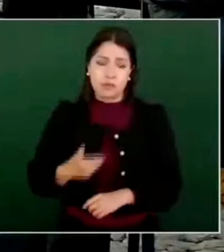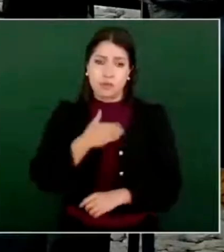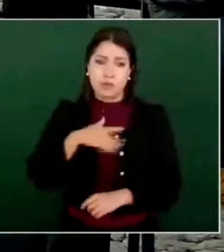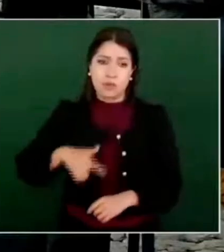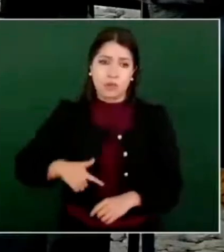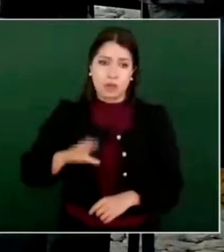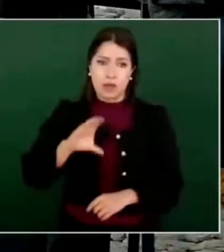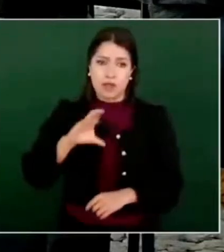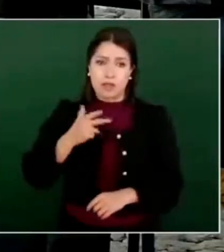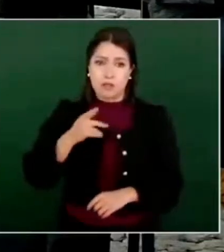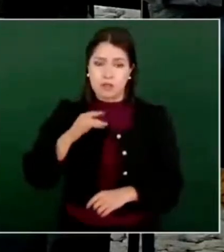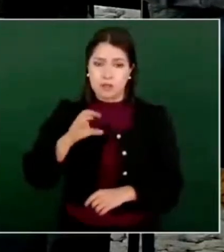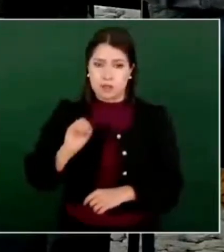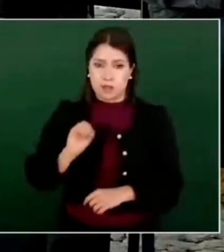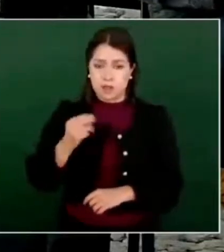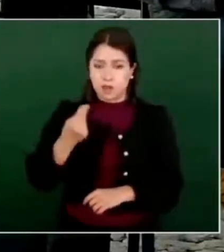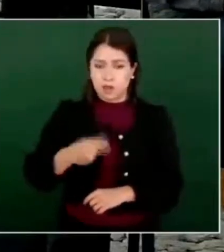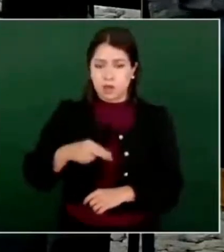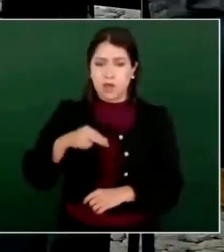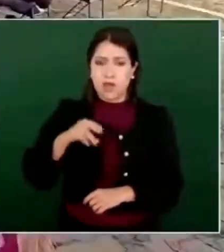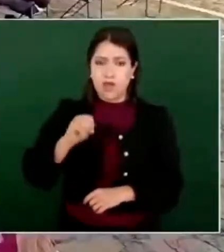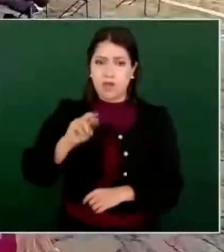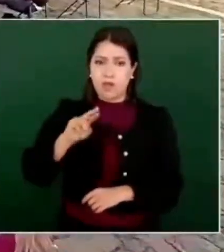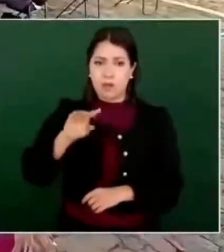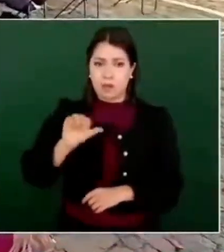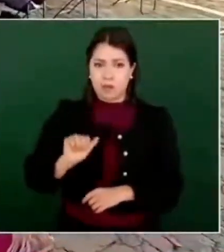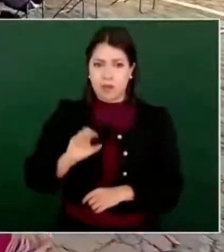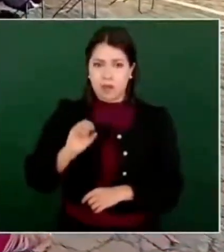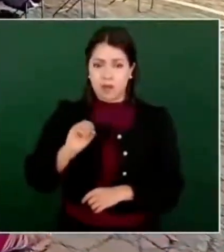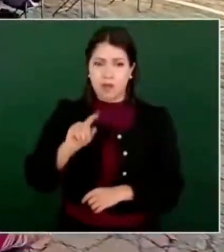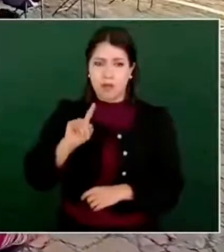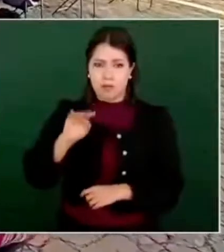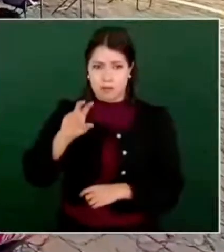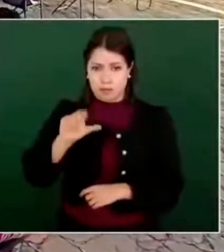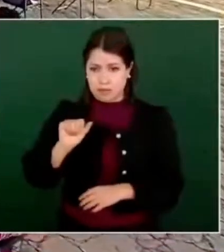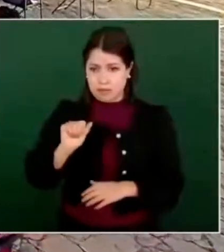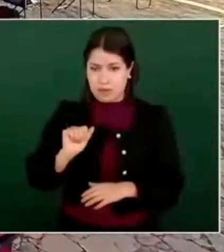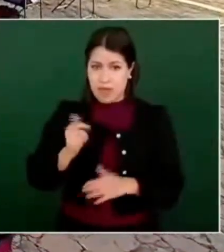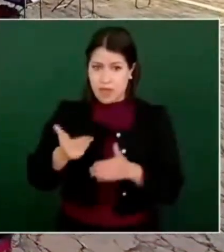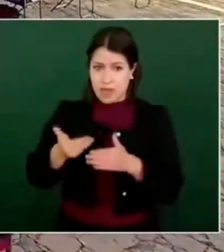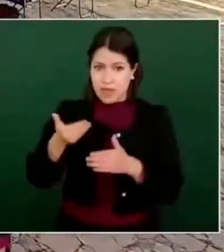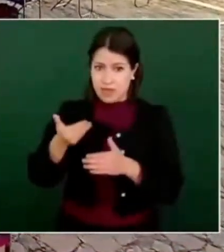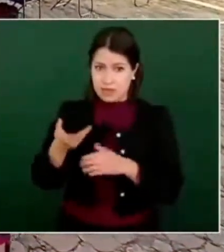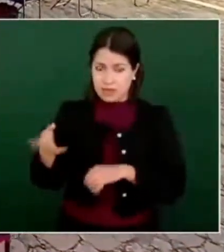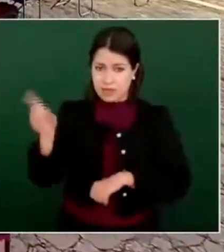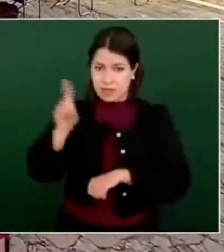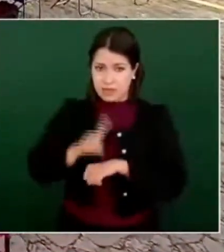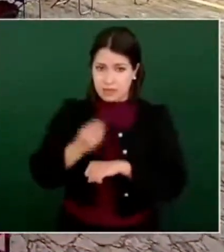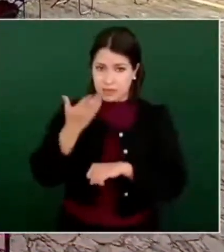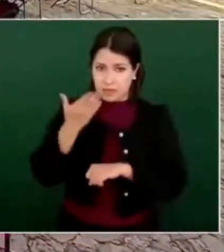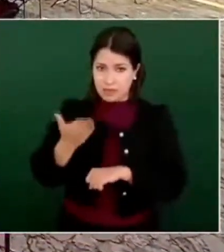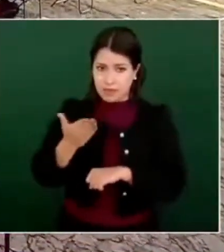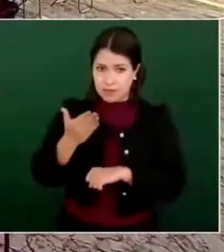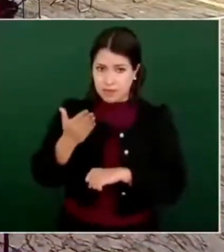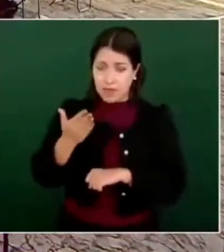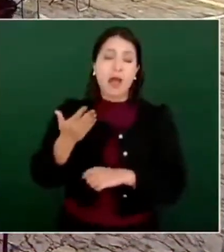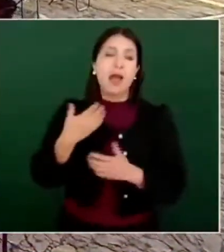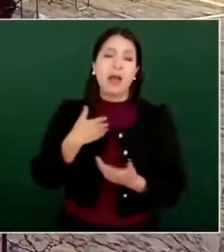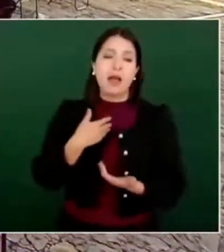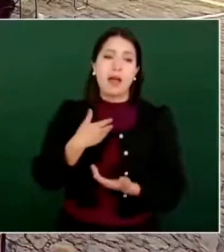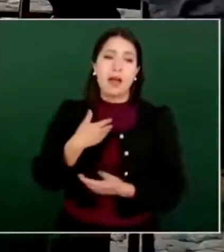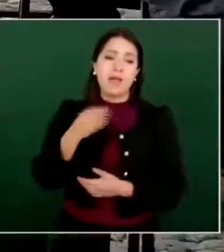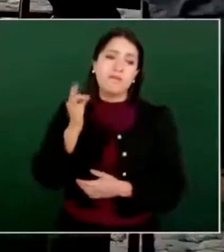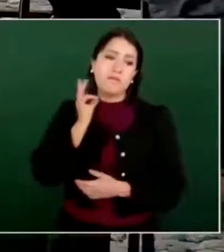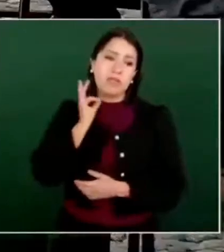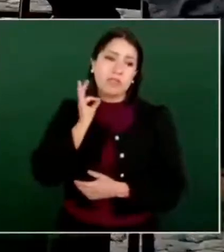Chilpancingo, Norma Otilia Hernández, que, por cierto, hace unos días solicitó a la Fiscalía General de la República pues que realice